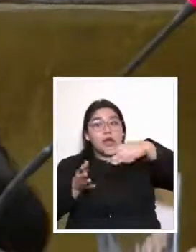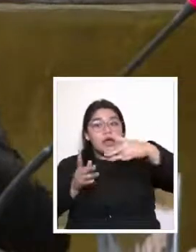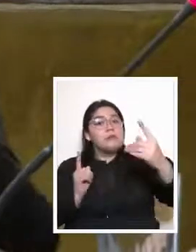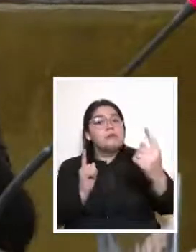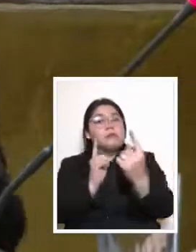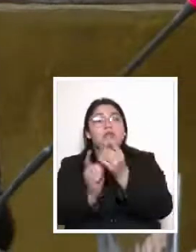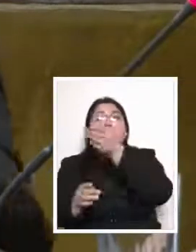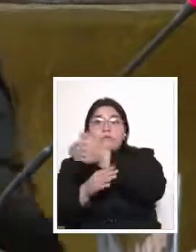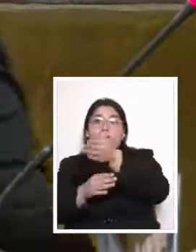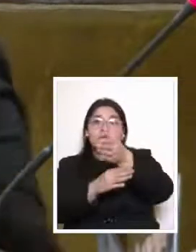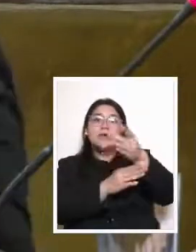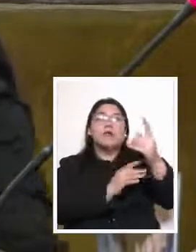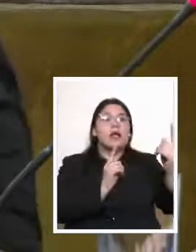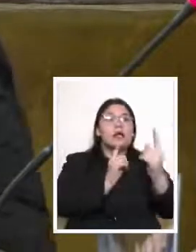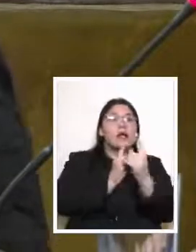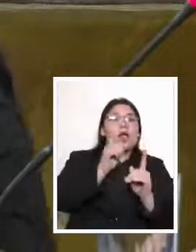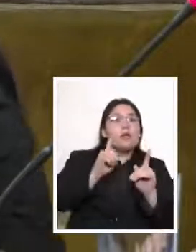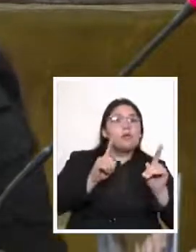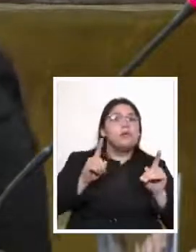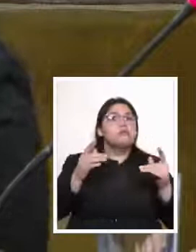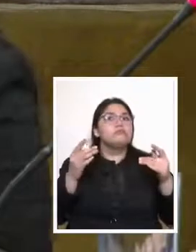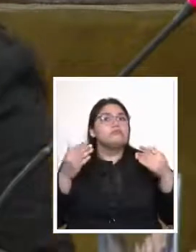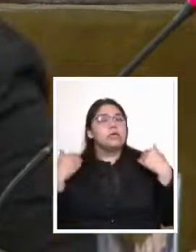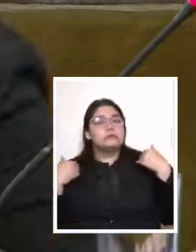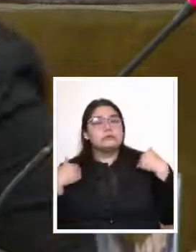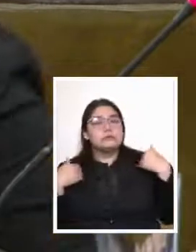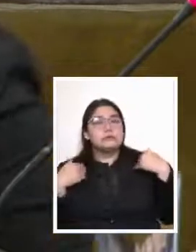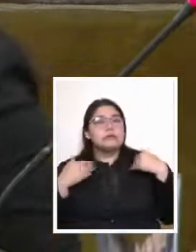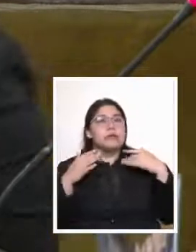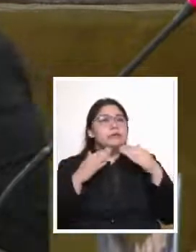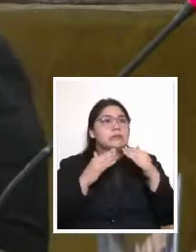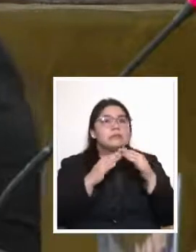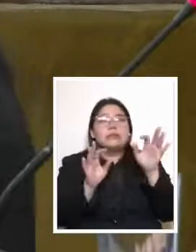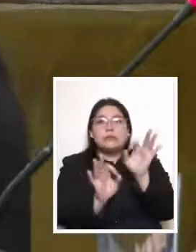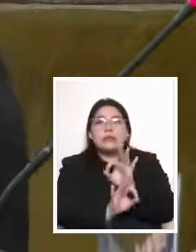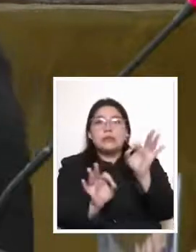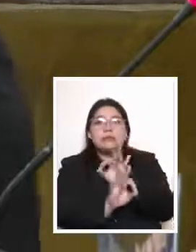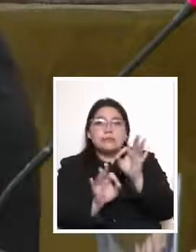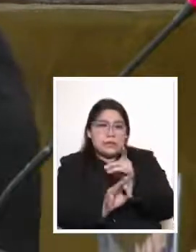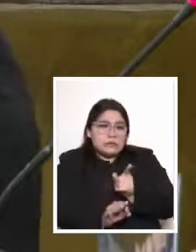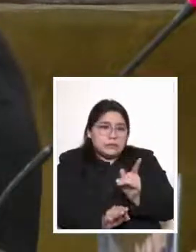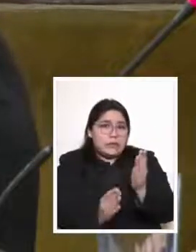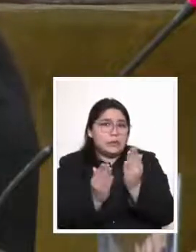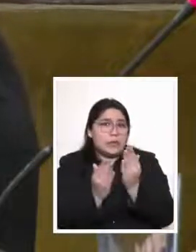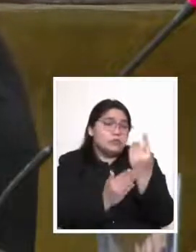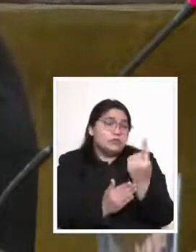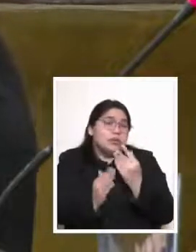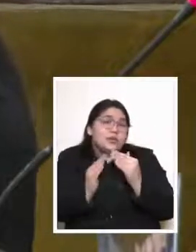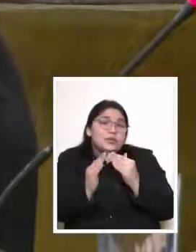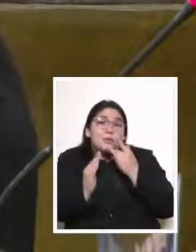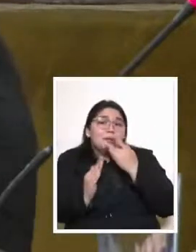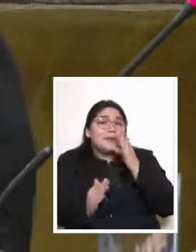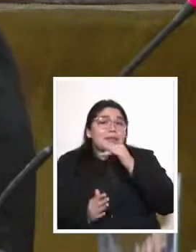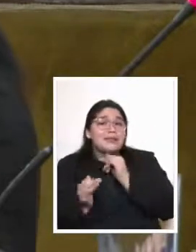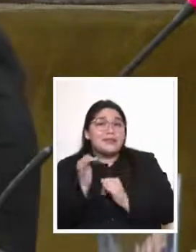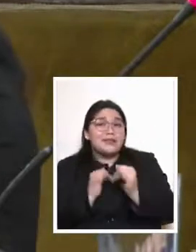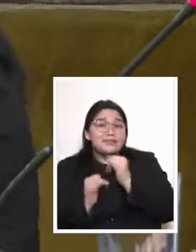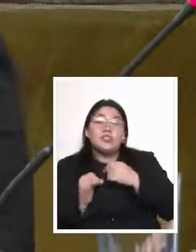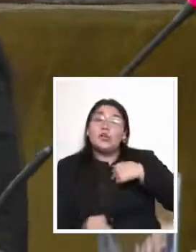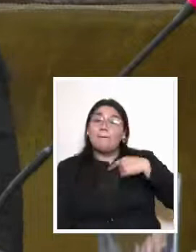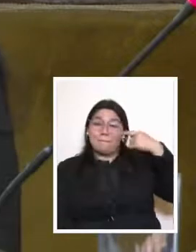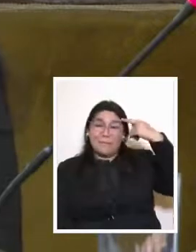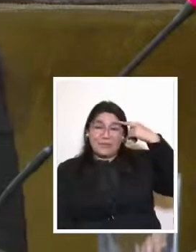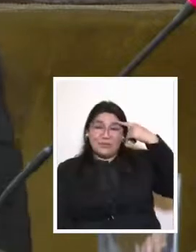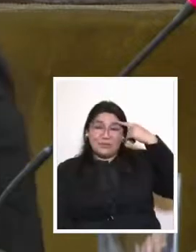explicaba un par de ejercicios para que pudieran seguir practicando en la casa debido a su falta de conectividad. Estamos haciendo súper bien, creo yo,